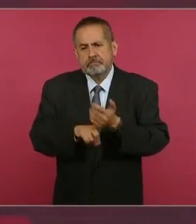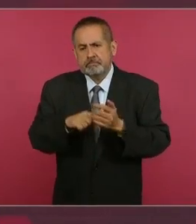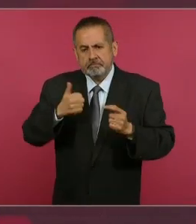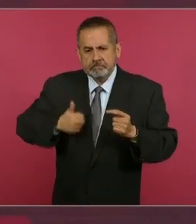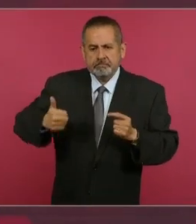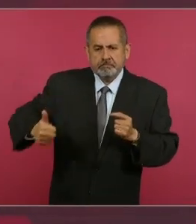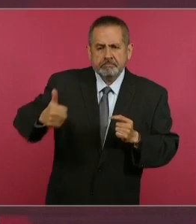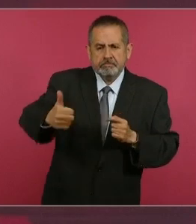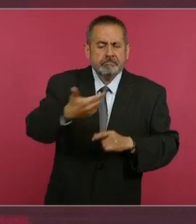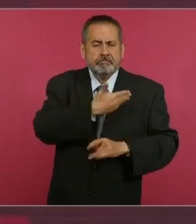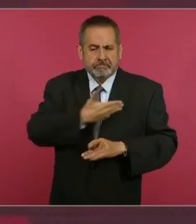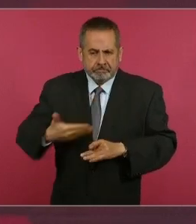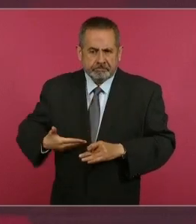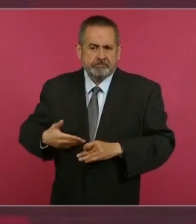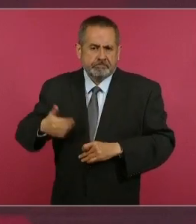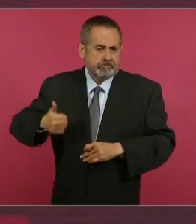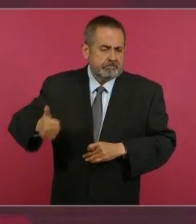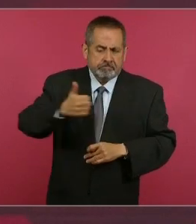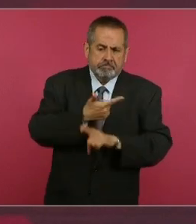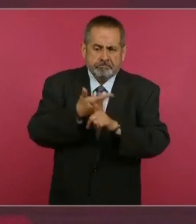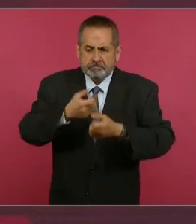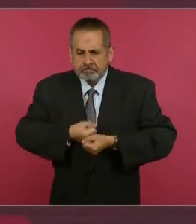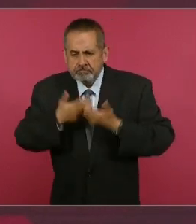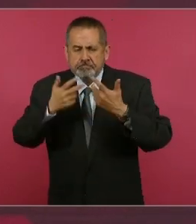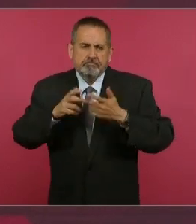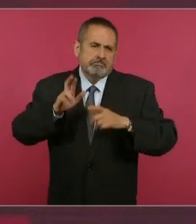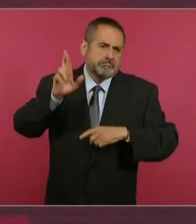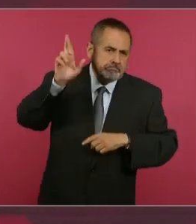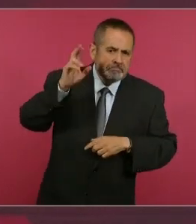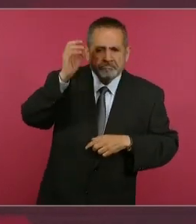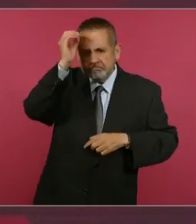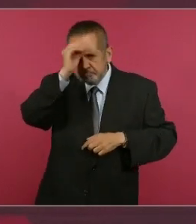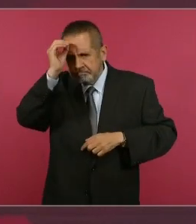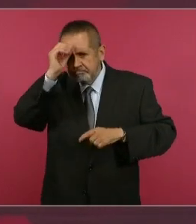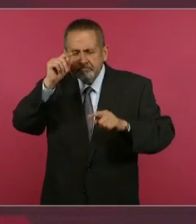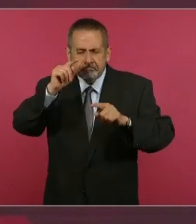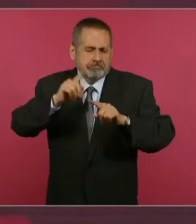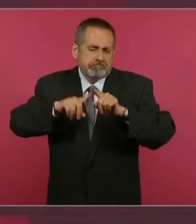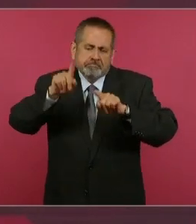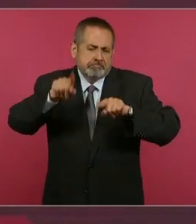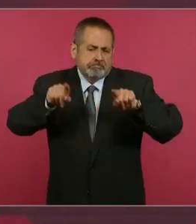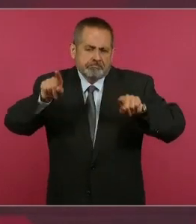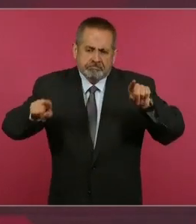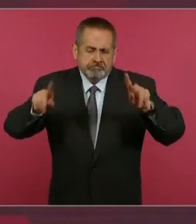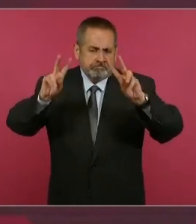presidentes son libres de expresarse, de manifestarse,